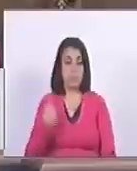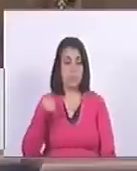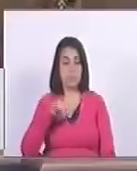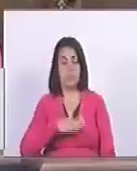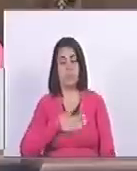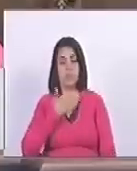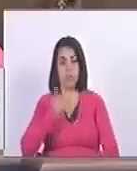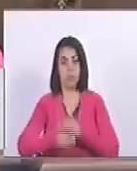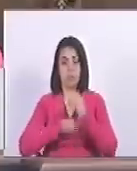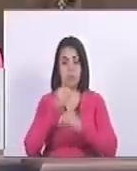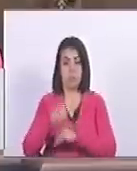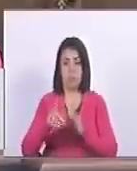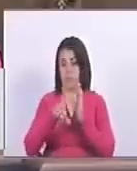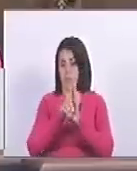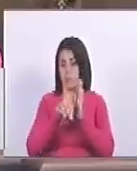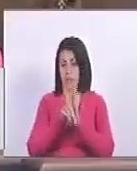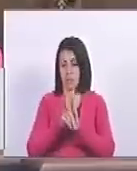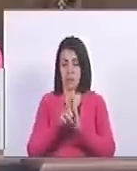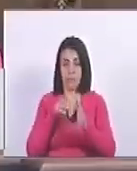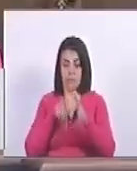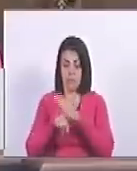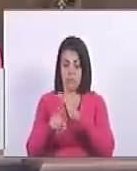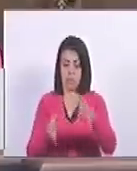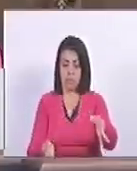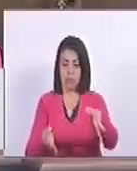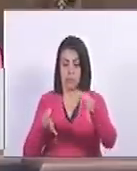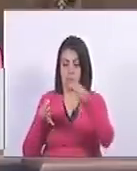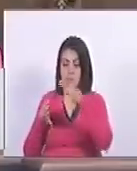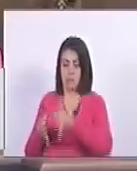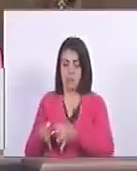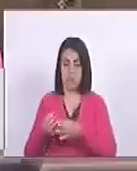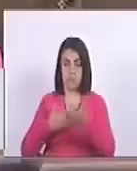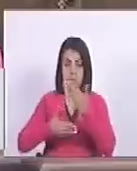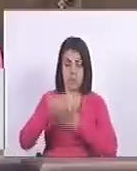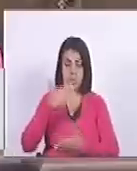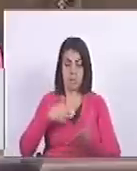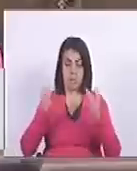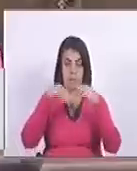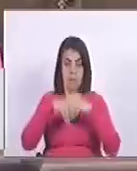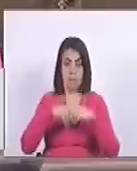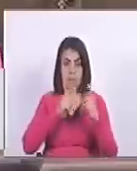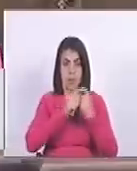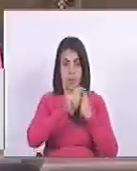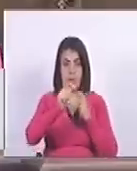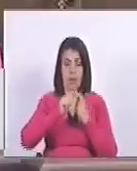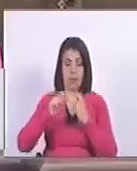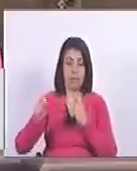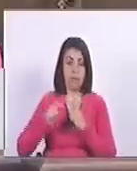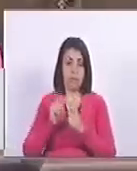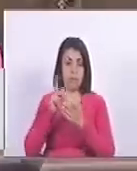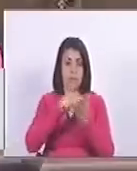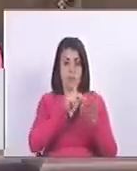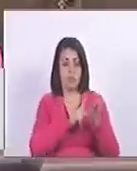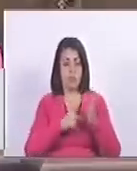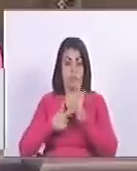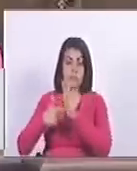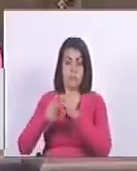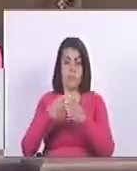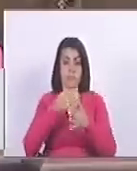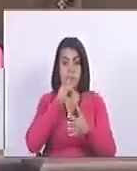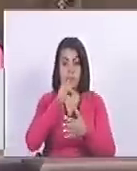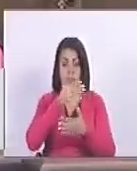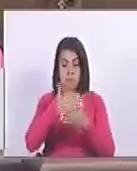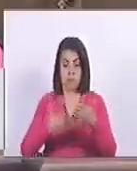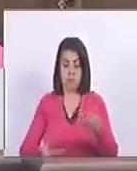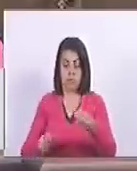la posibilidad legal de acceder, ni condicionar los trámites a que se refiere este artículo a la presentación de dichos documentos